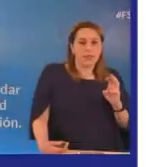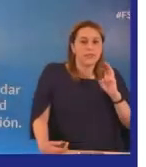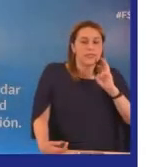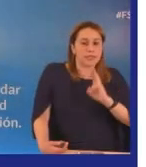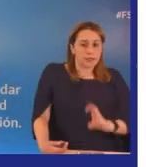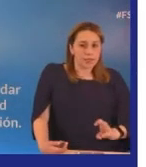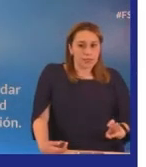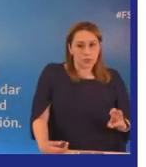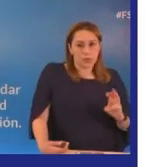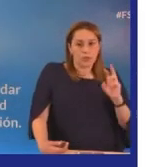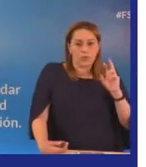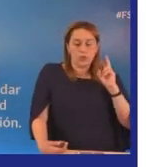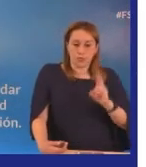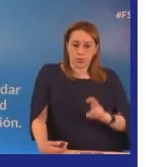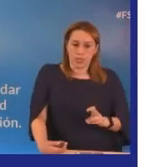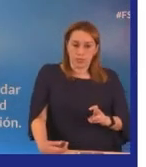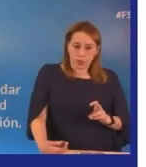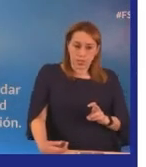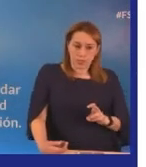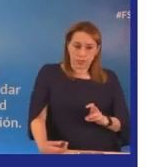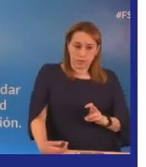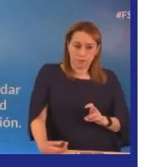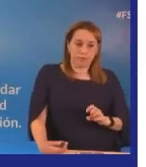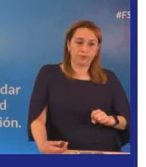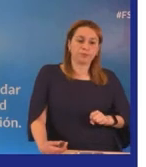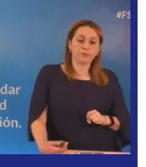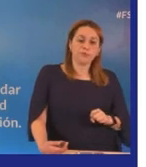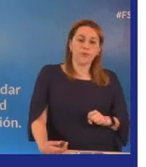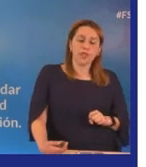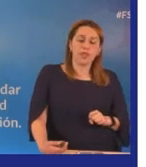ayuda, ya sea bastón o silla de ruedas.